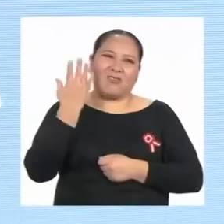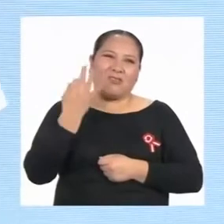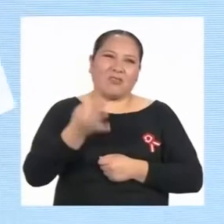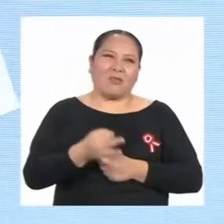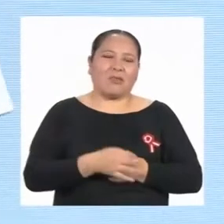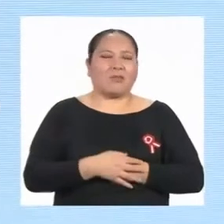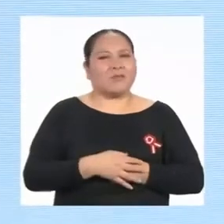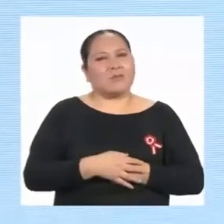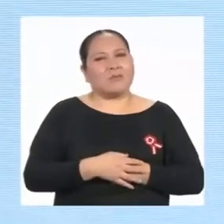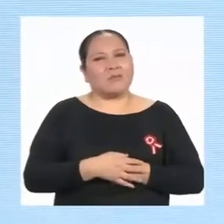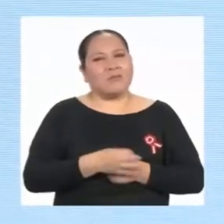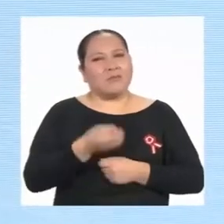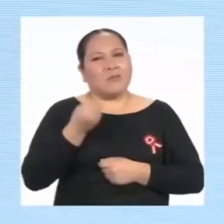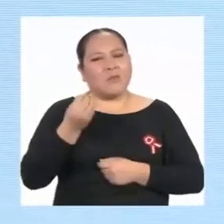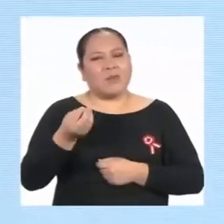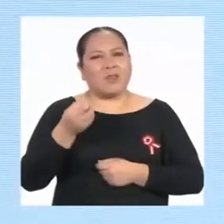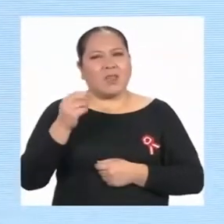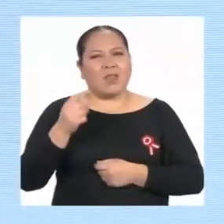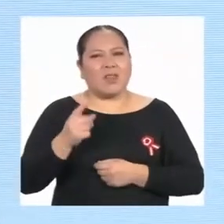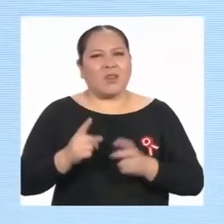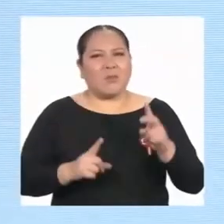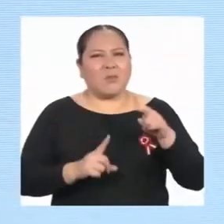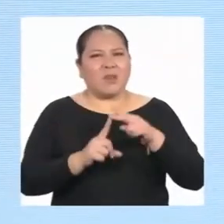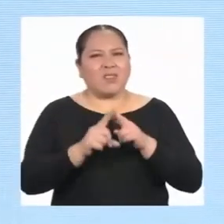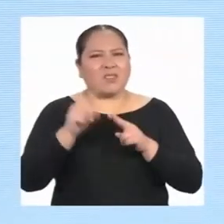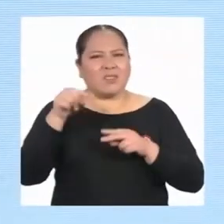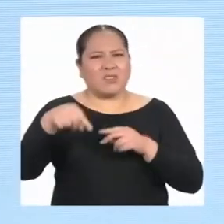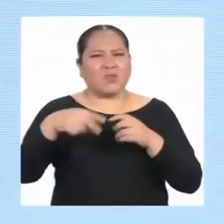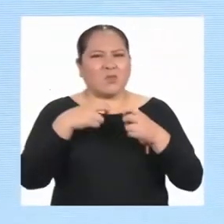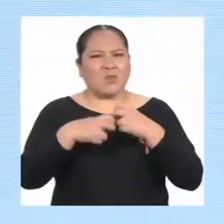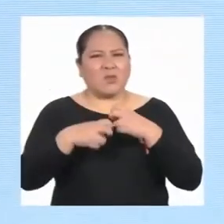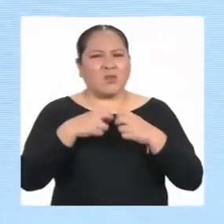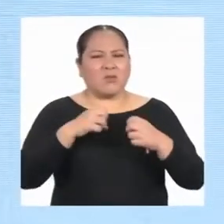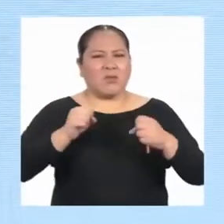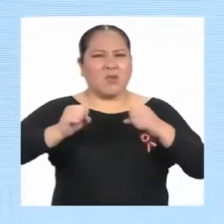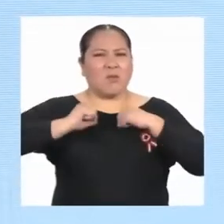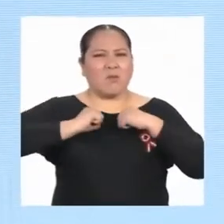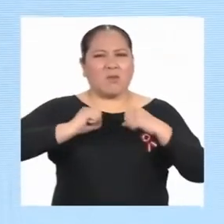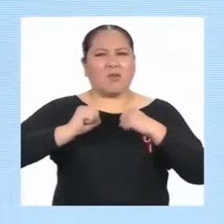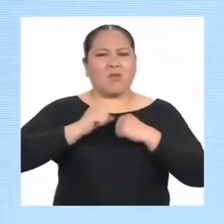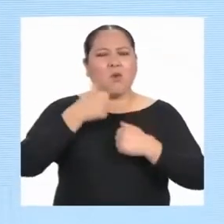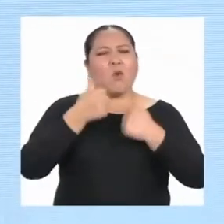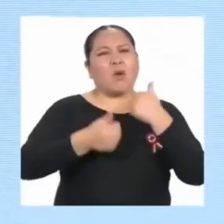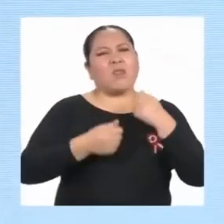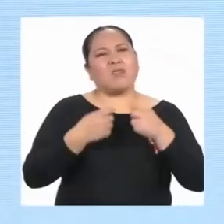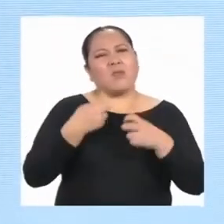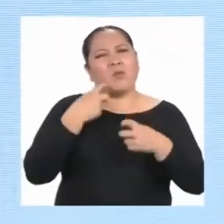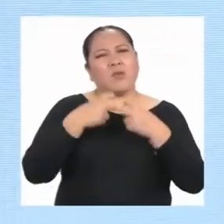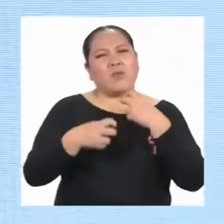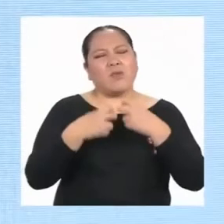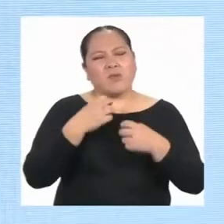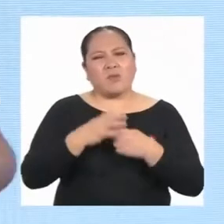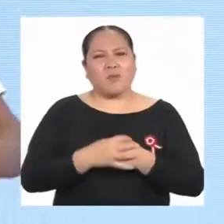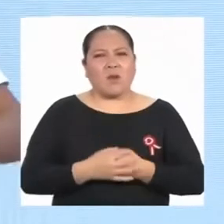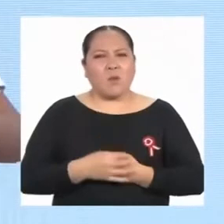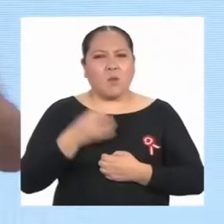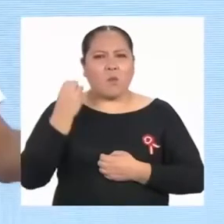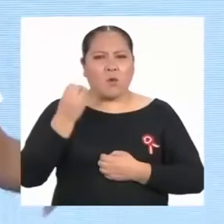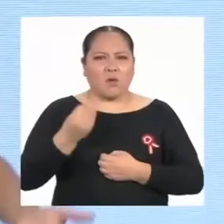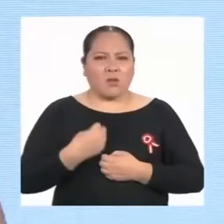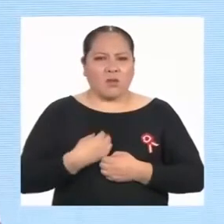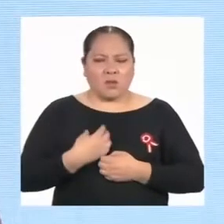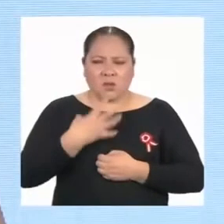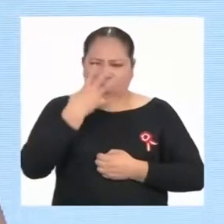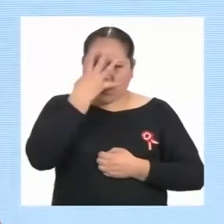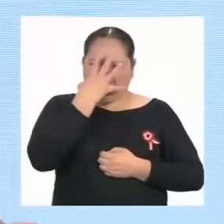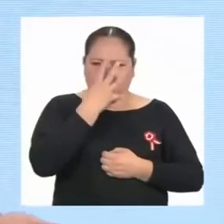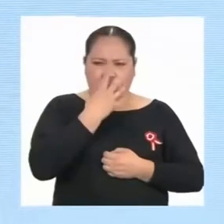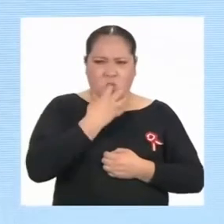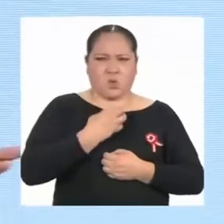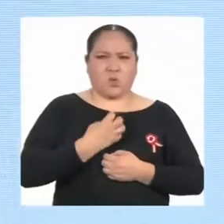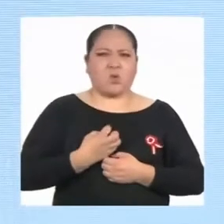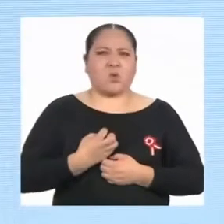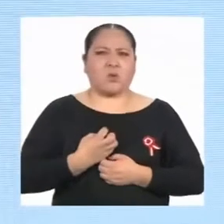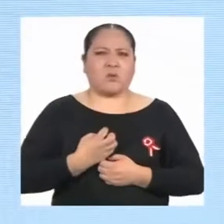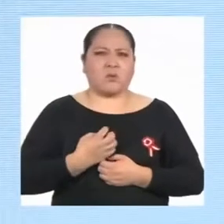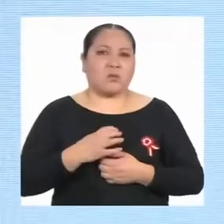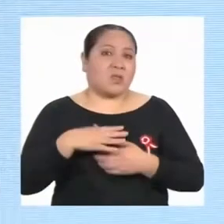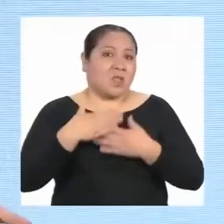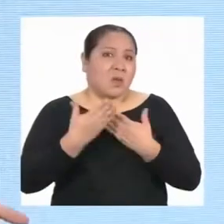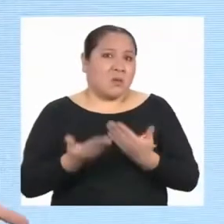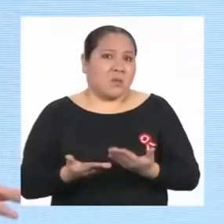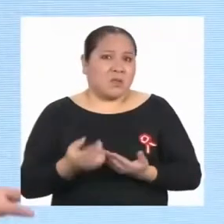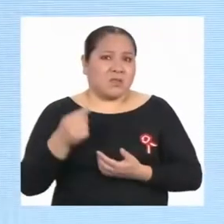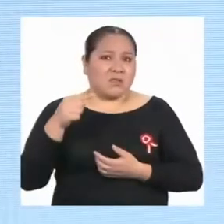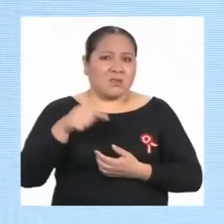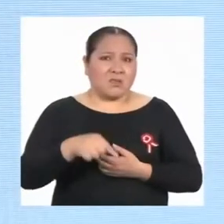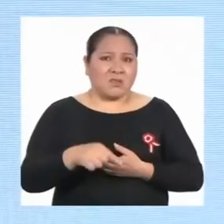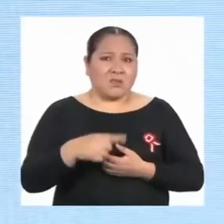¿Por qué pasará eso en el deporte, no? ¿Cuál es realmente el problema? ¿Por qué nos ponemos tan violentos si después de todo